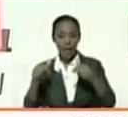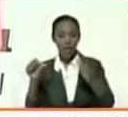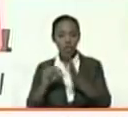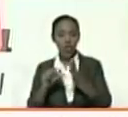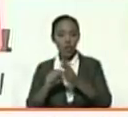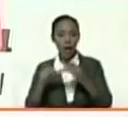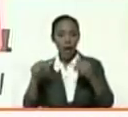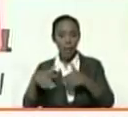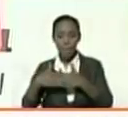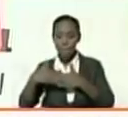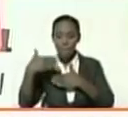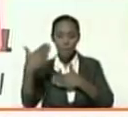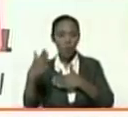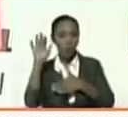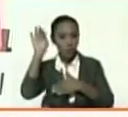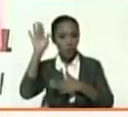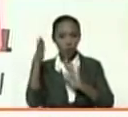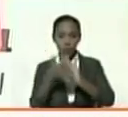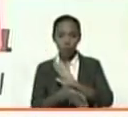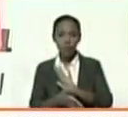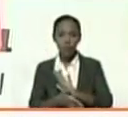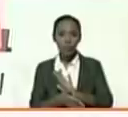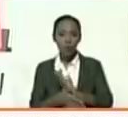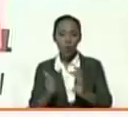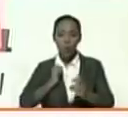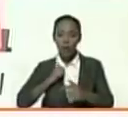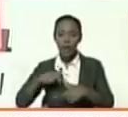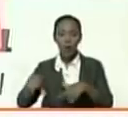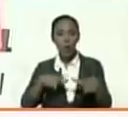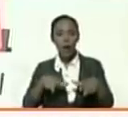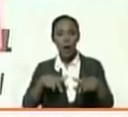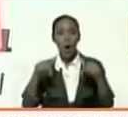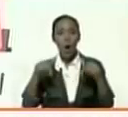Y los compañeros que estamos aquí, hoy nos acordamos de ese día.